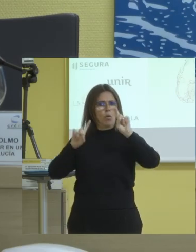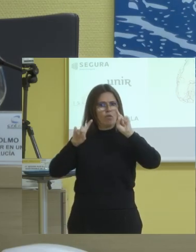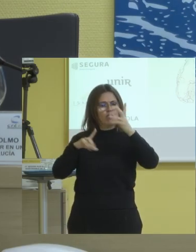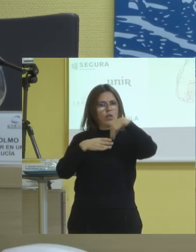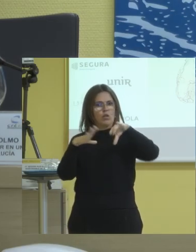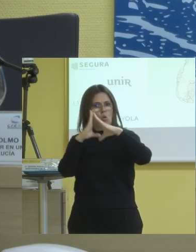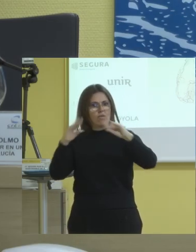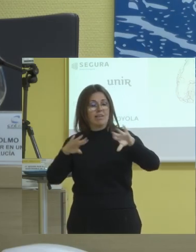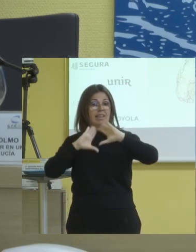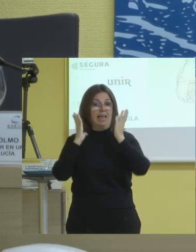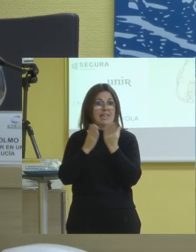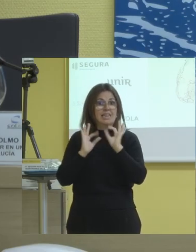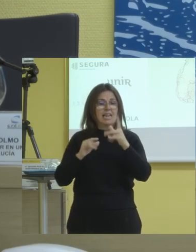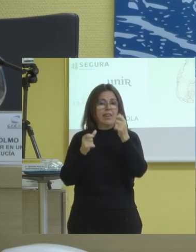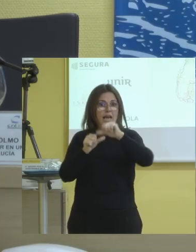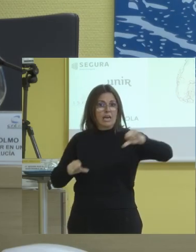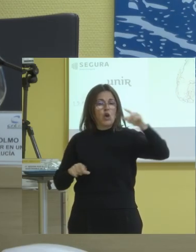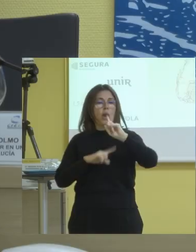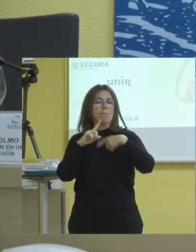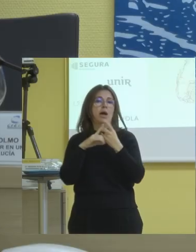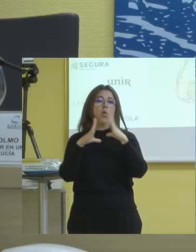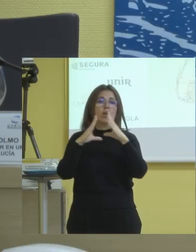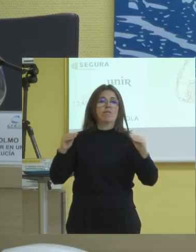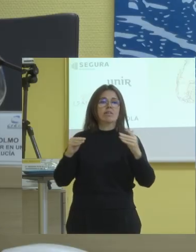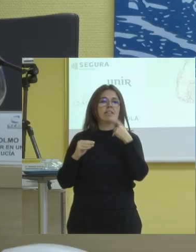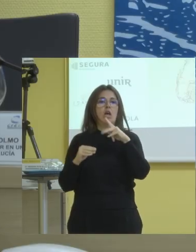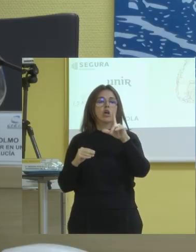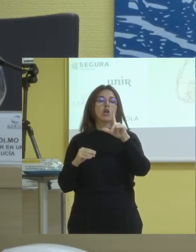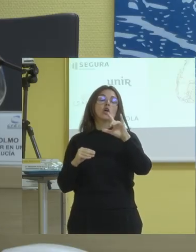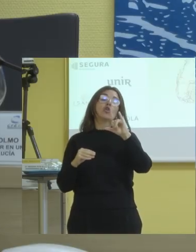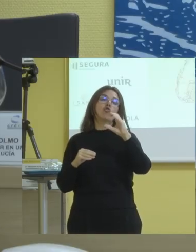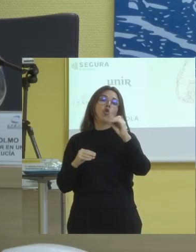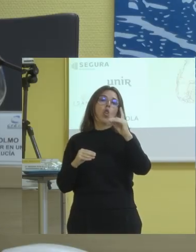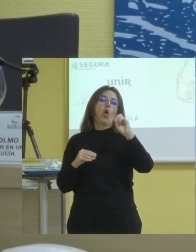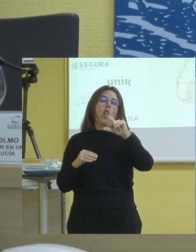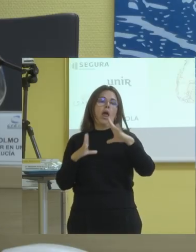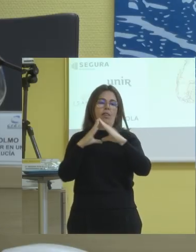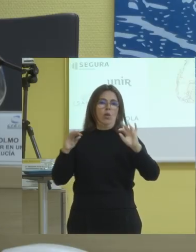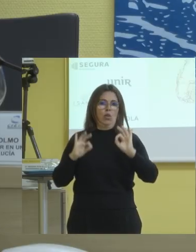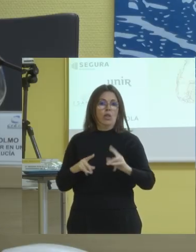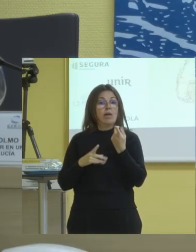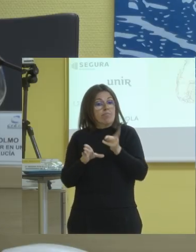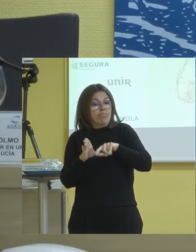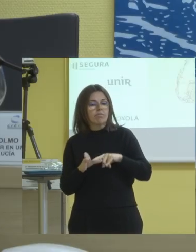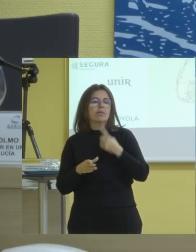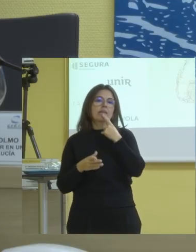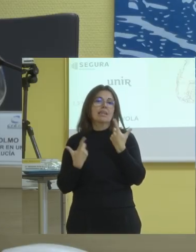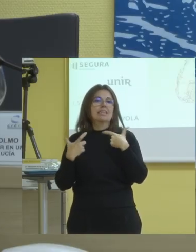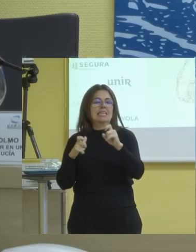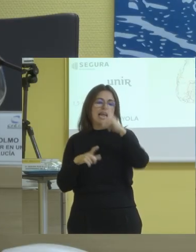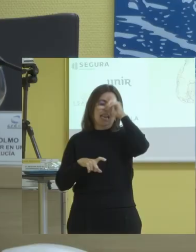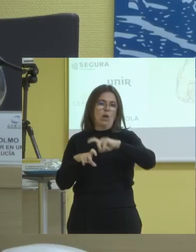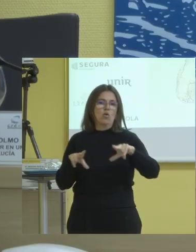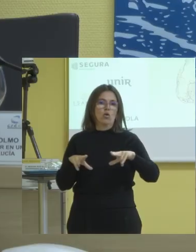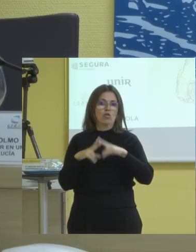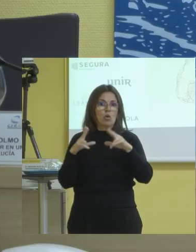tanto en la Universidad Internacional de La Rioja como en la Universidad Loyola de Andalucía, forma parte de la División de